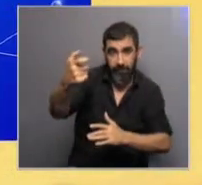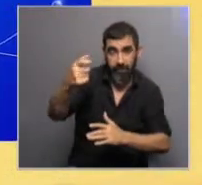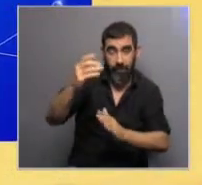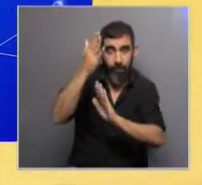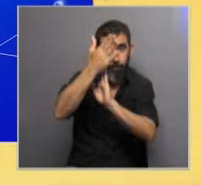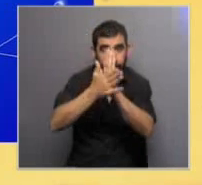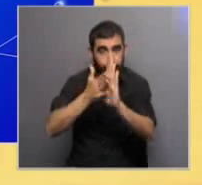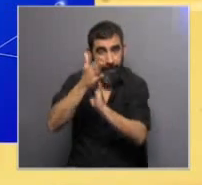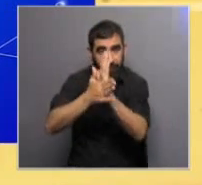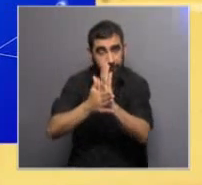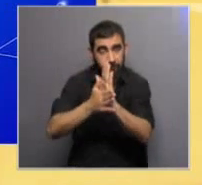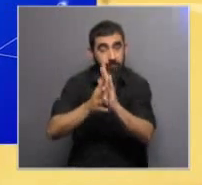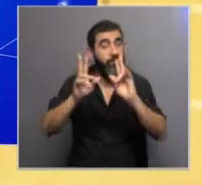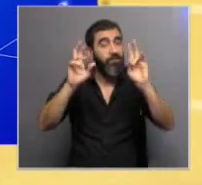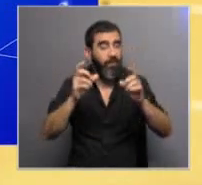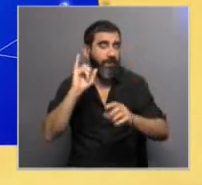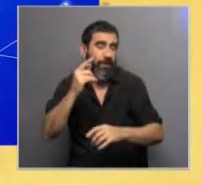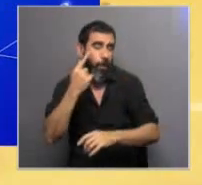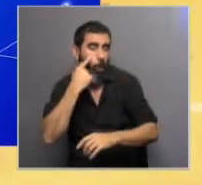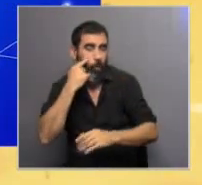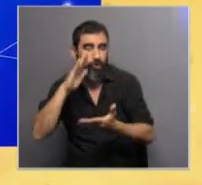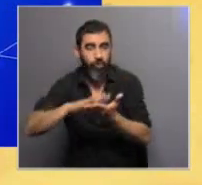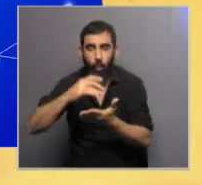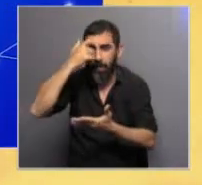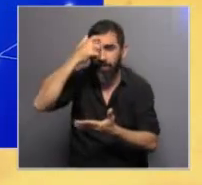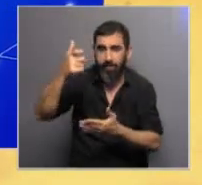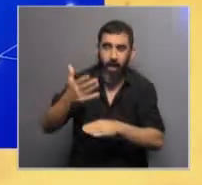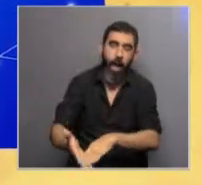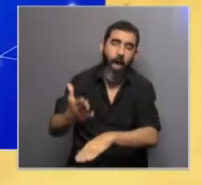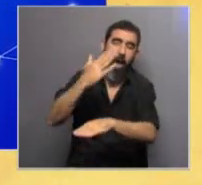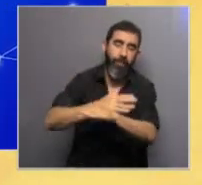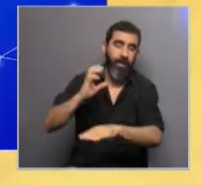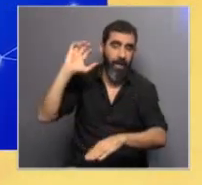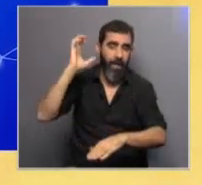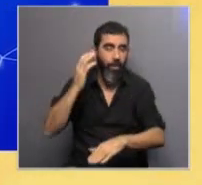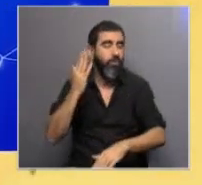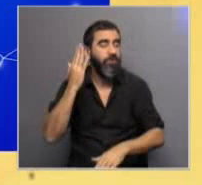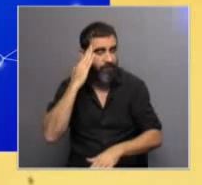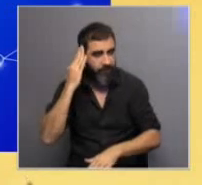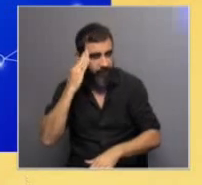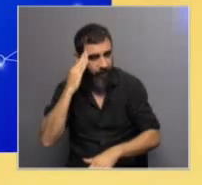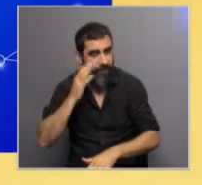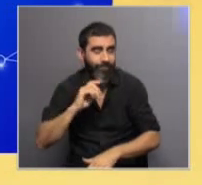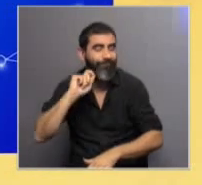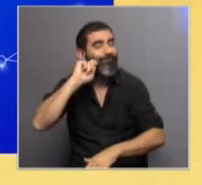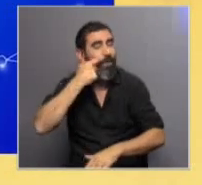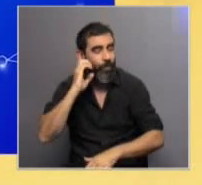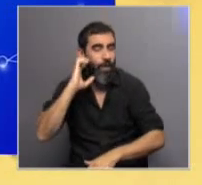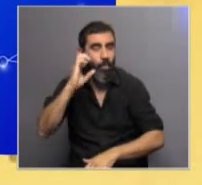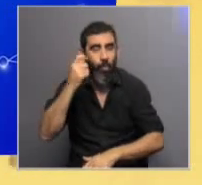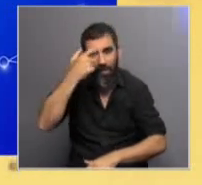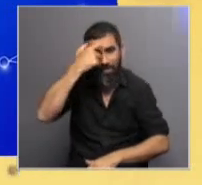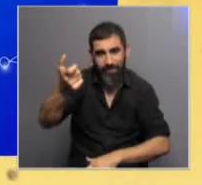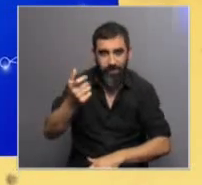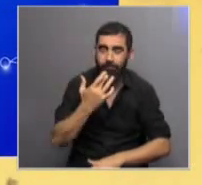todo el país es un tema quienes conocen sobre ciencia de antes de nuestra etapa de radio saben que tenemos como una debilidad con los clubes de ciencias porque